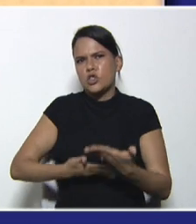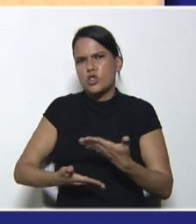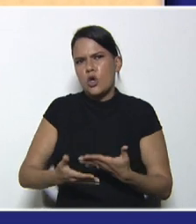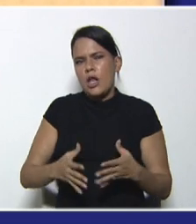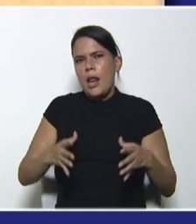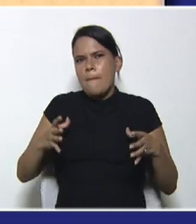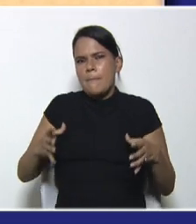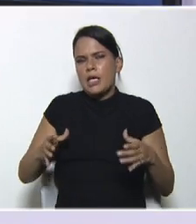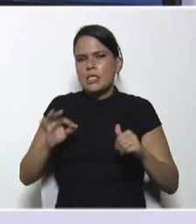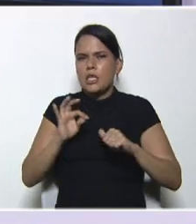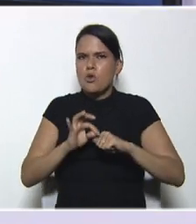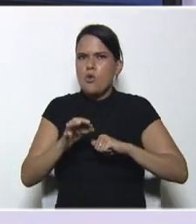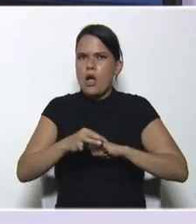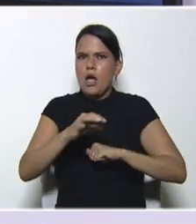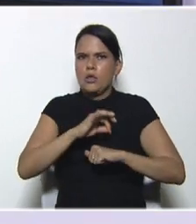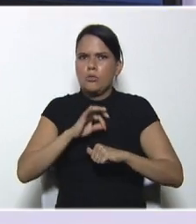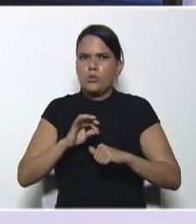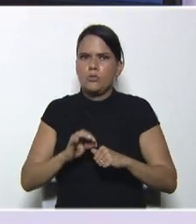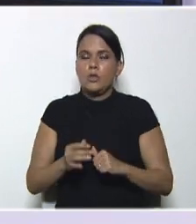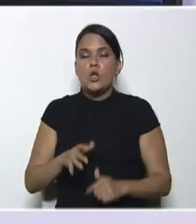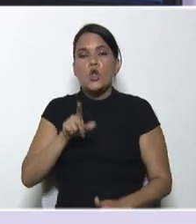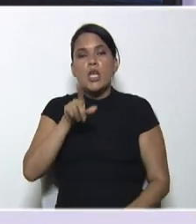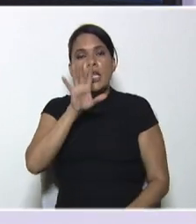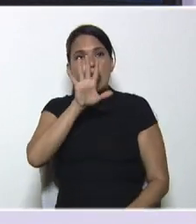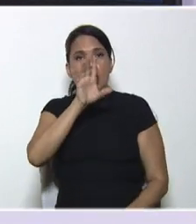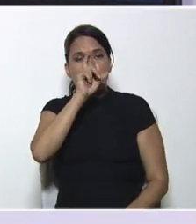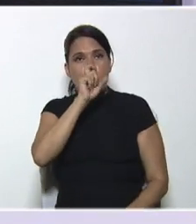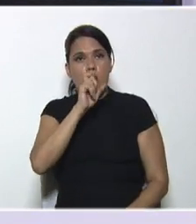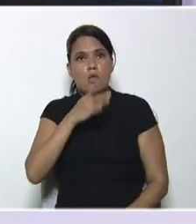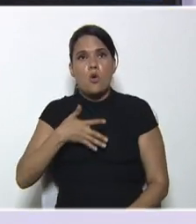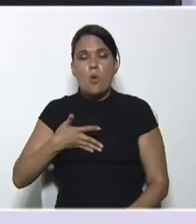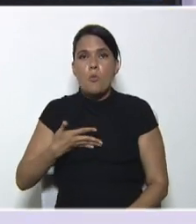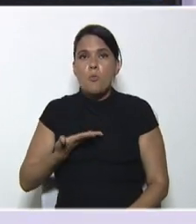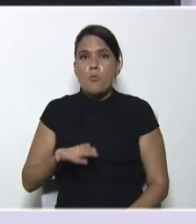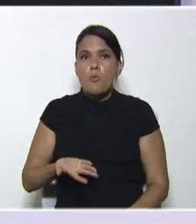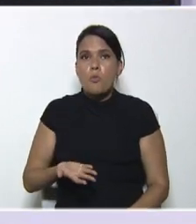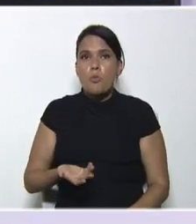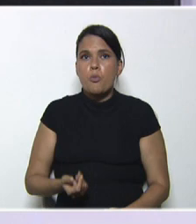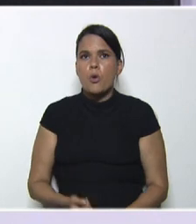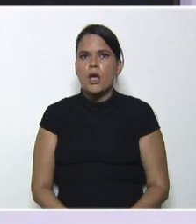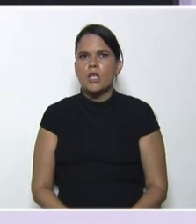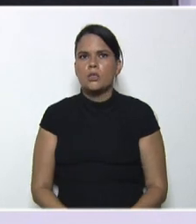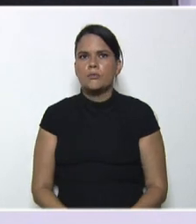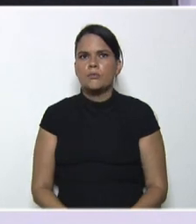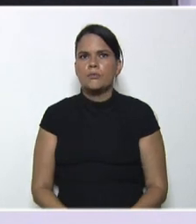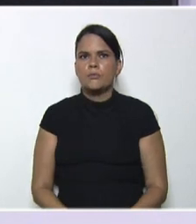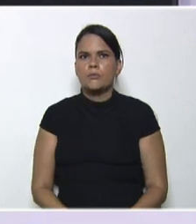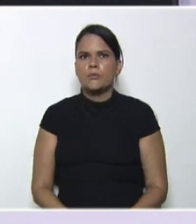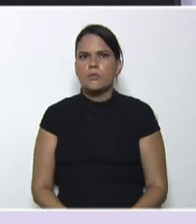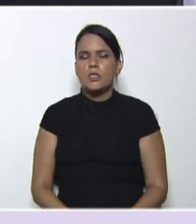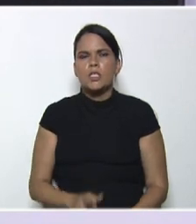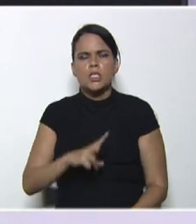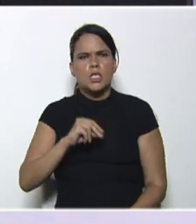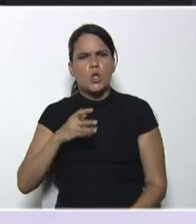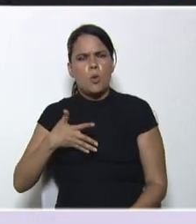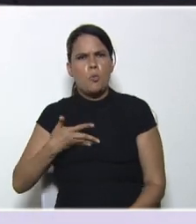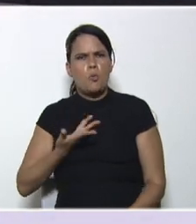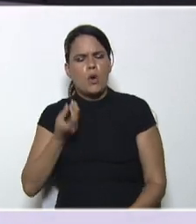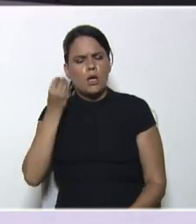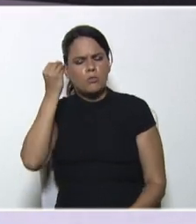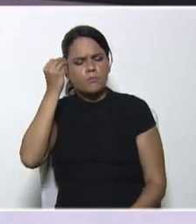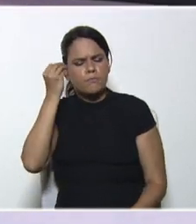un átomo. Acá ustedes, los de quinto año, pueden, si no pueden analizar